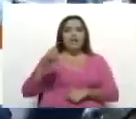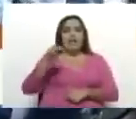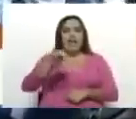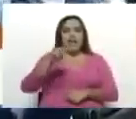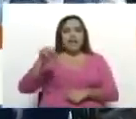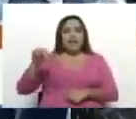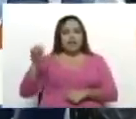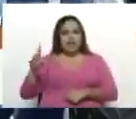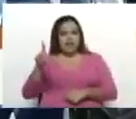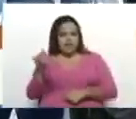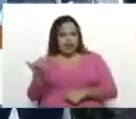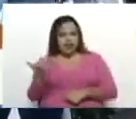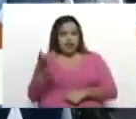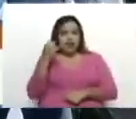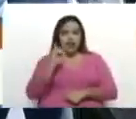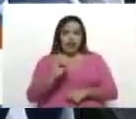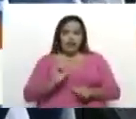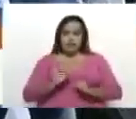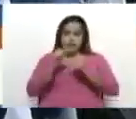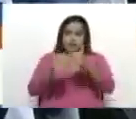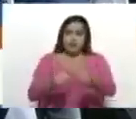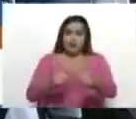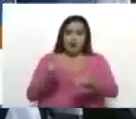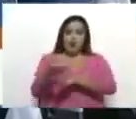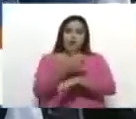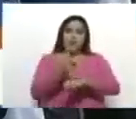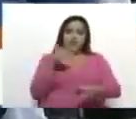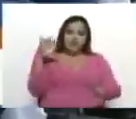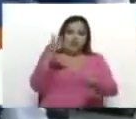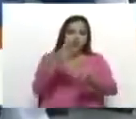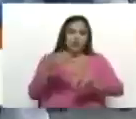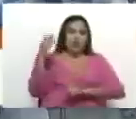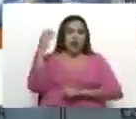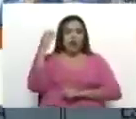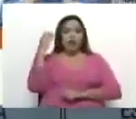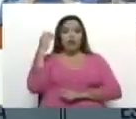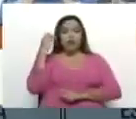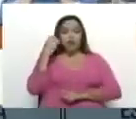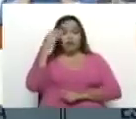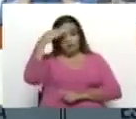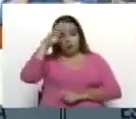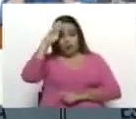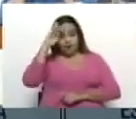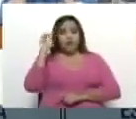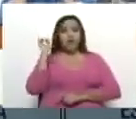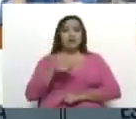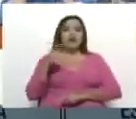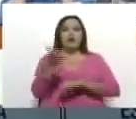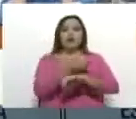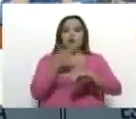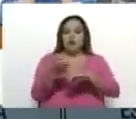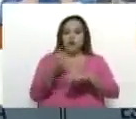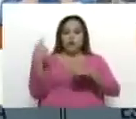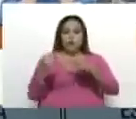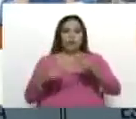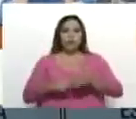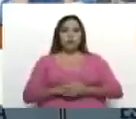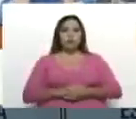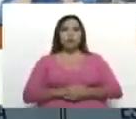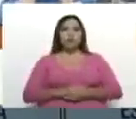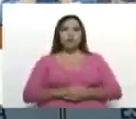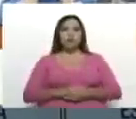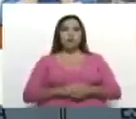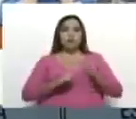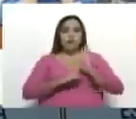amable del gobierno de Kenny fue el que impuso el bloqueo contra Cuba y luego los gobiernos republicanos que se presentan